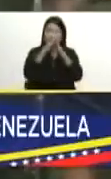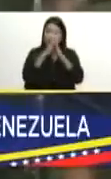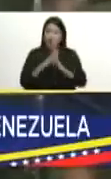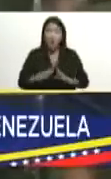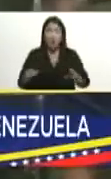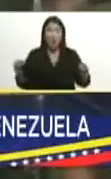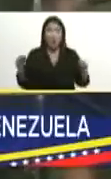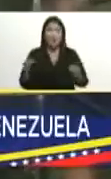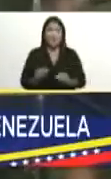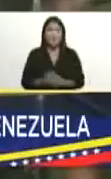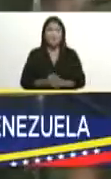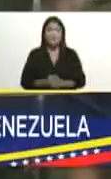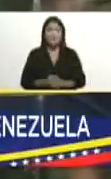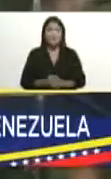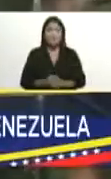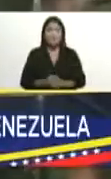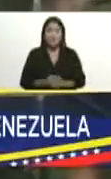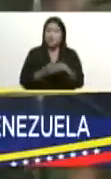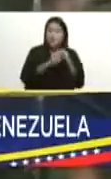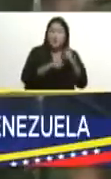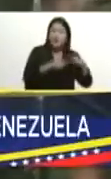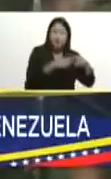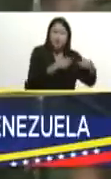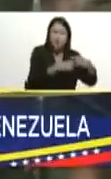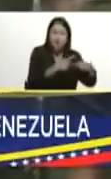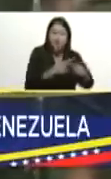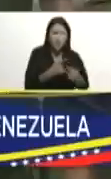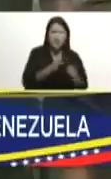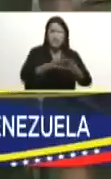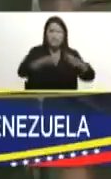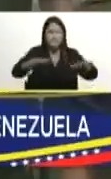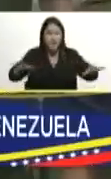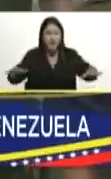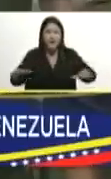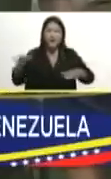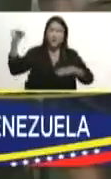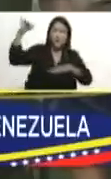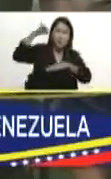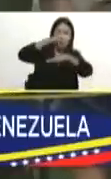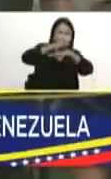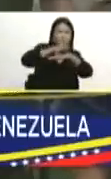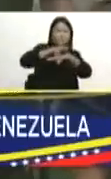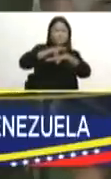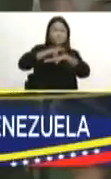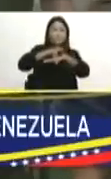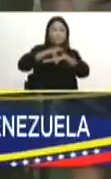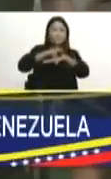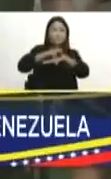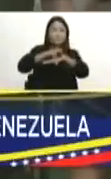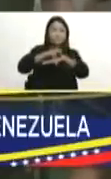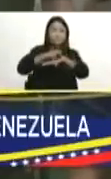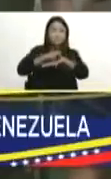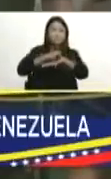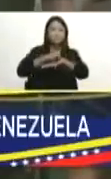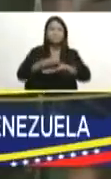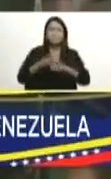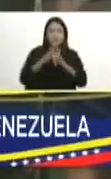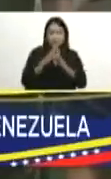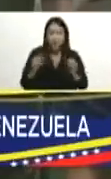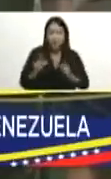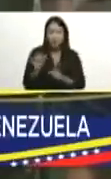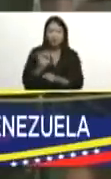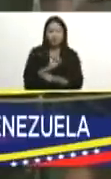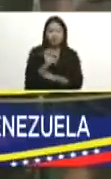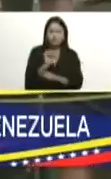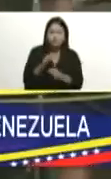todo lo que hacemos todos los días en nuestros espacios marítimos, nuestros espacios aéreos, nuestros espacios continentales, terrestres,